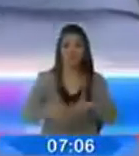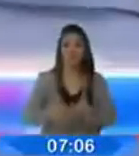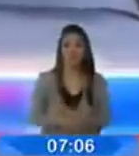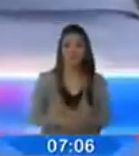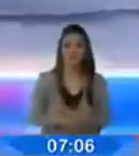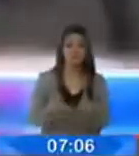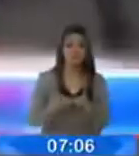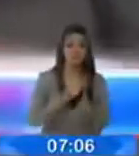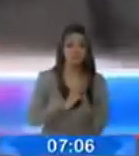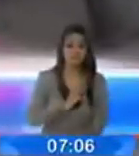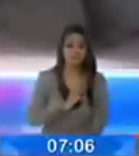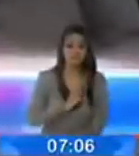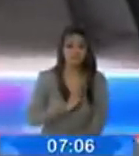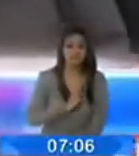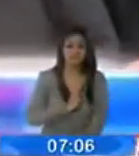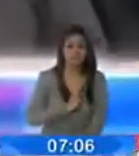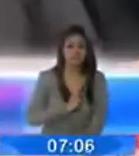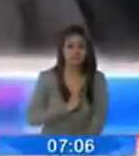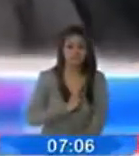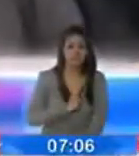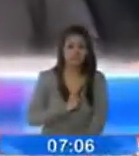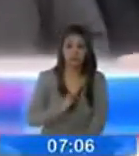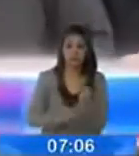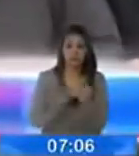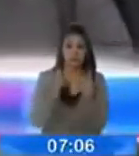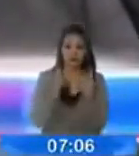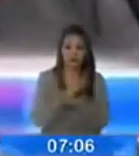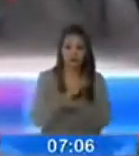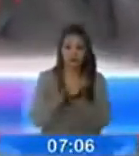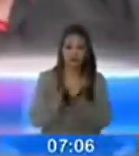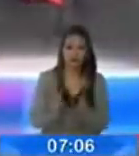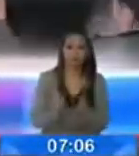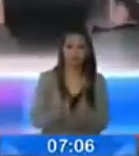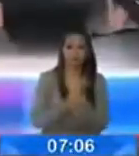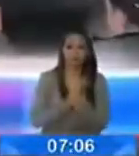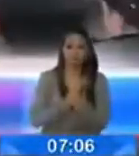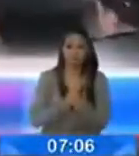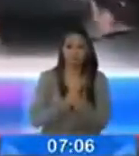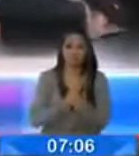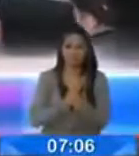aún más el dolor que se hizo eterno al ver por última vez a los que tanto amaron.